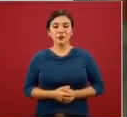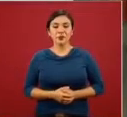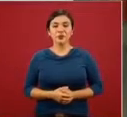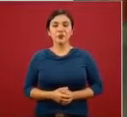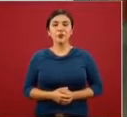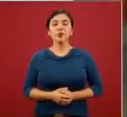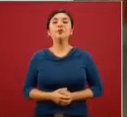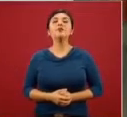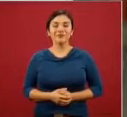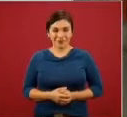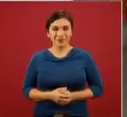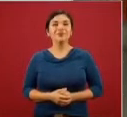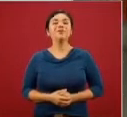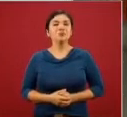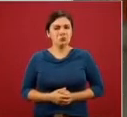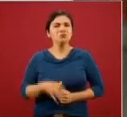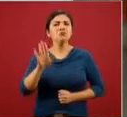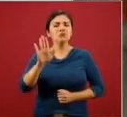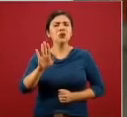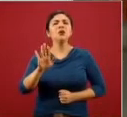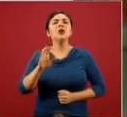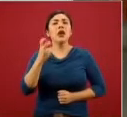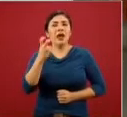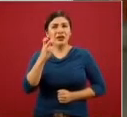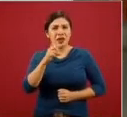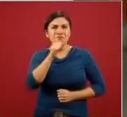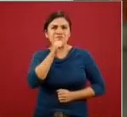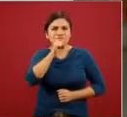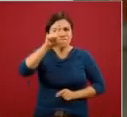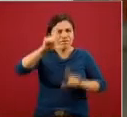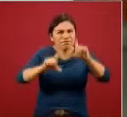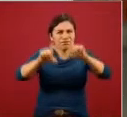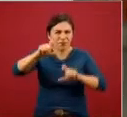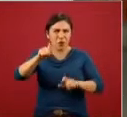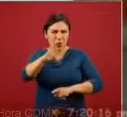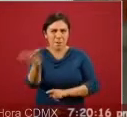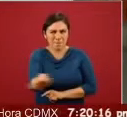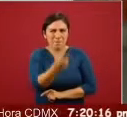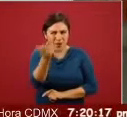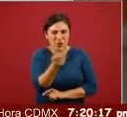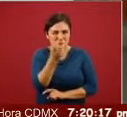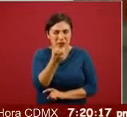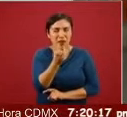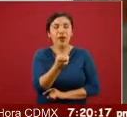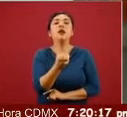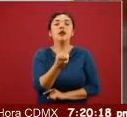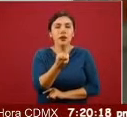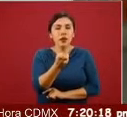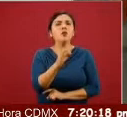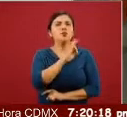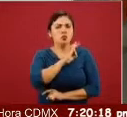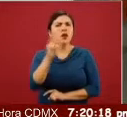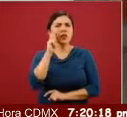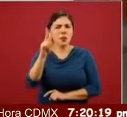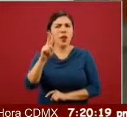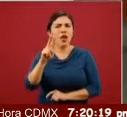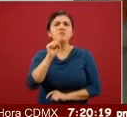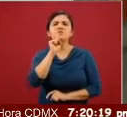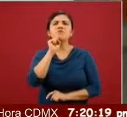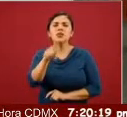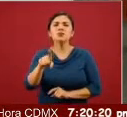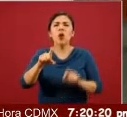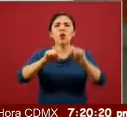no. De hecho, podemos, esta distribución de la pregunta específica, precisamente la podemos ver en la gráfica de la